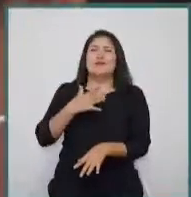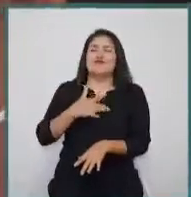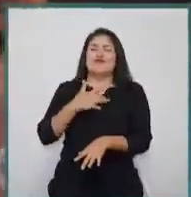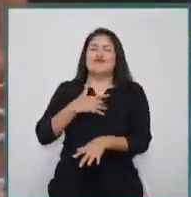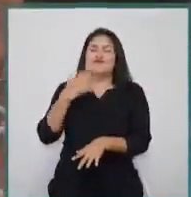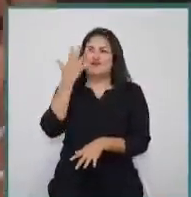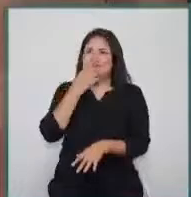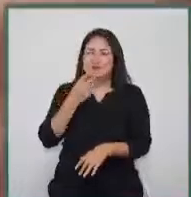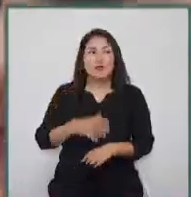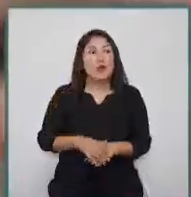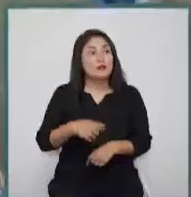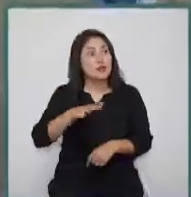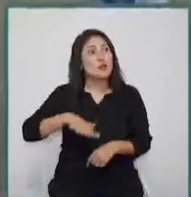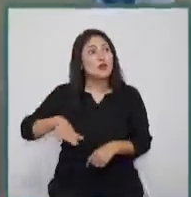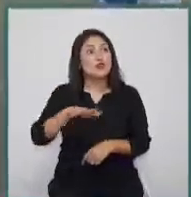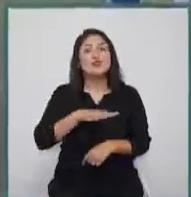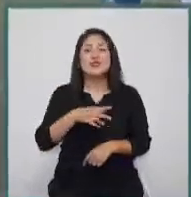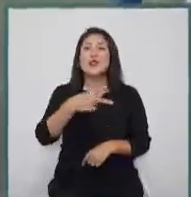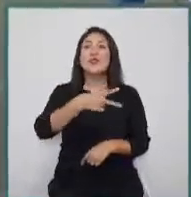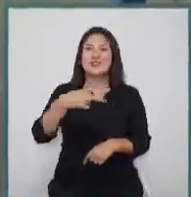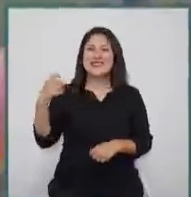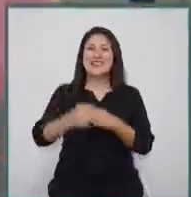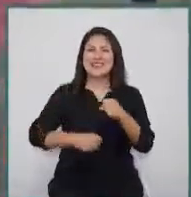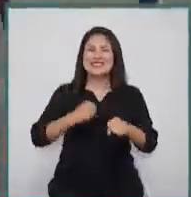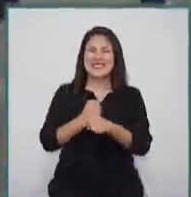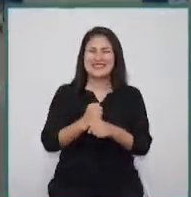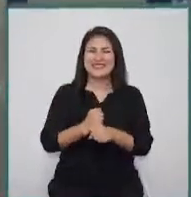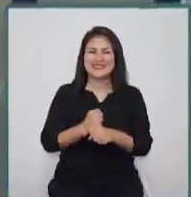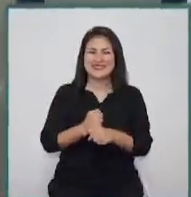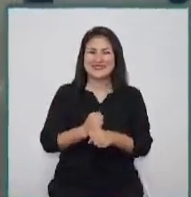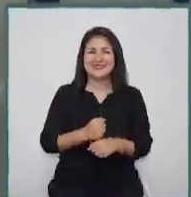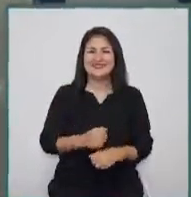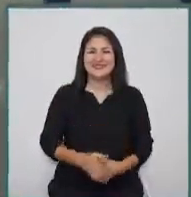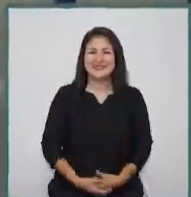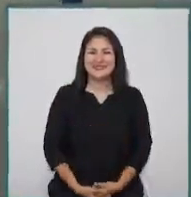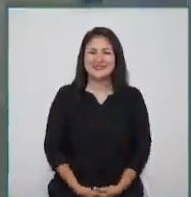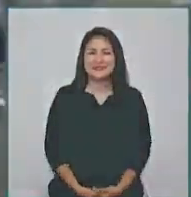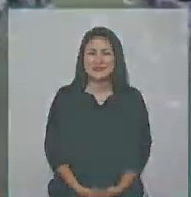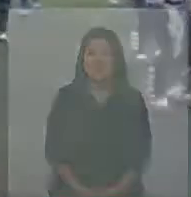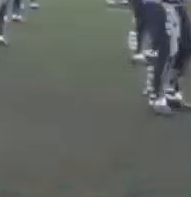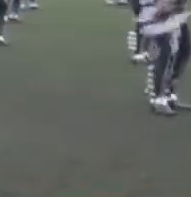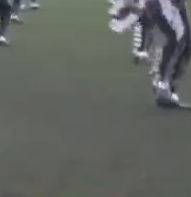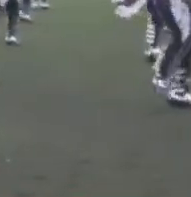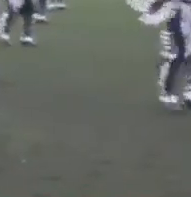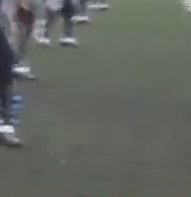Esto es una experiencia única. Porque nosotros estamos en... ¡Modo Bicentenario!